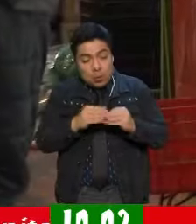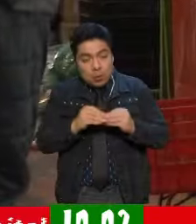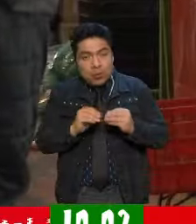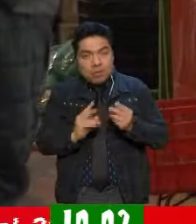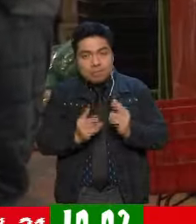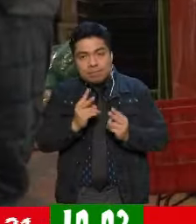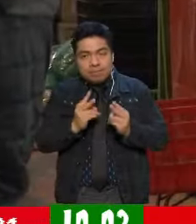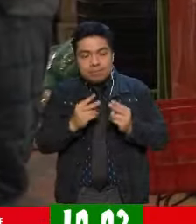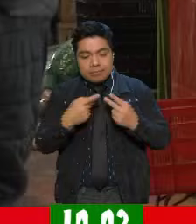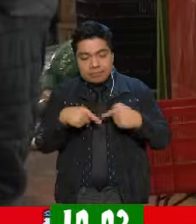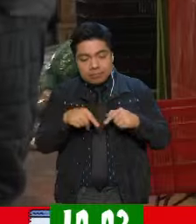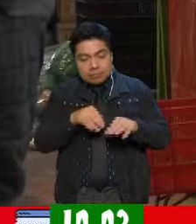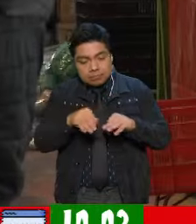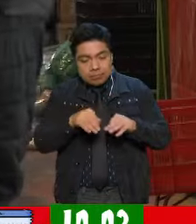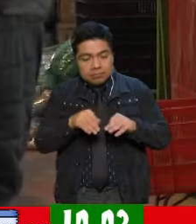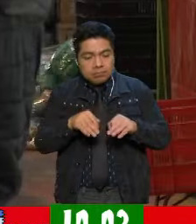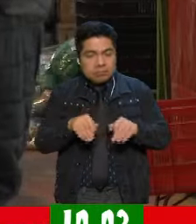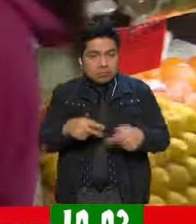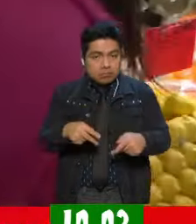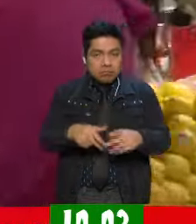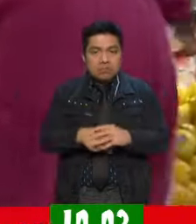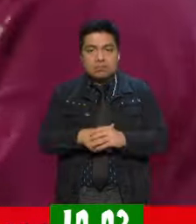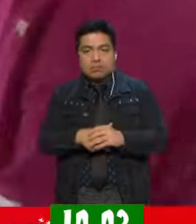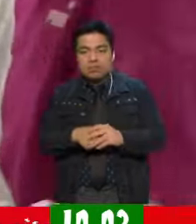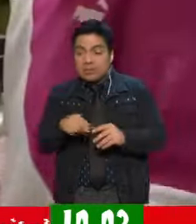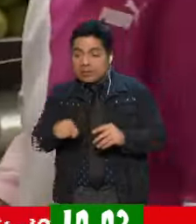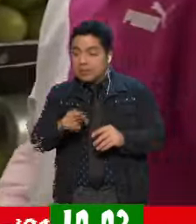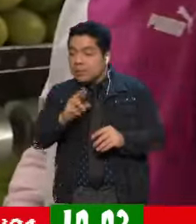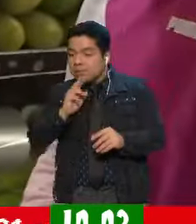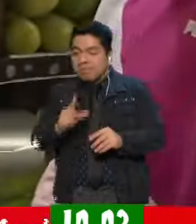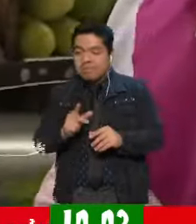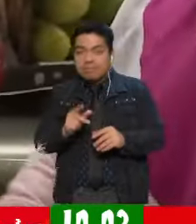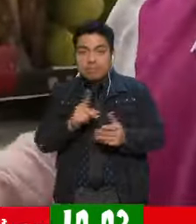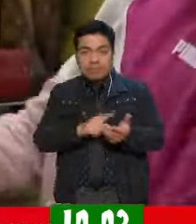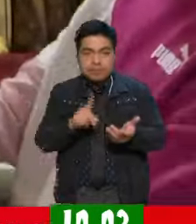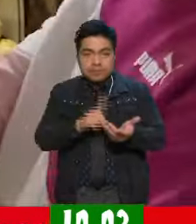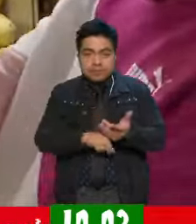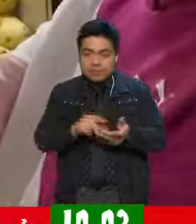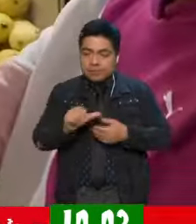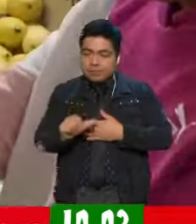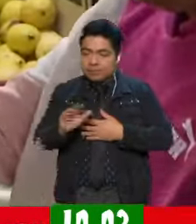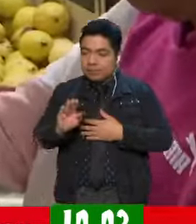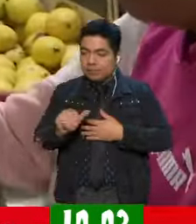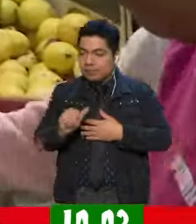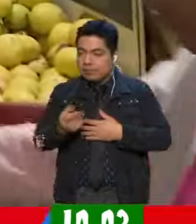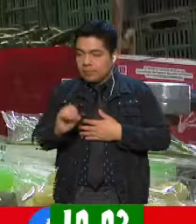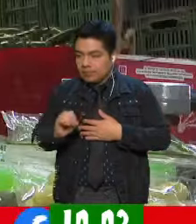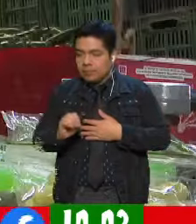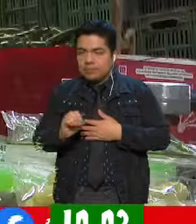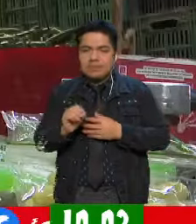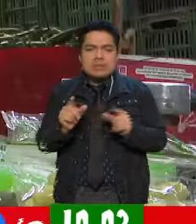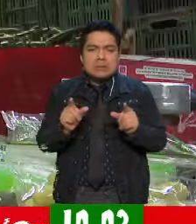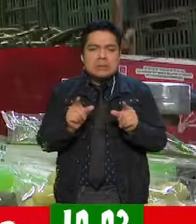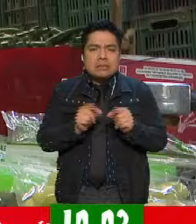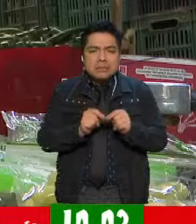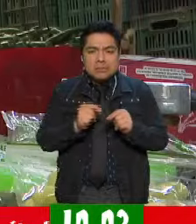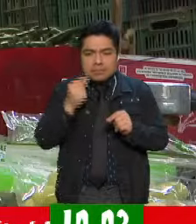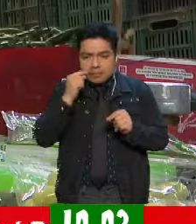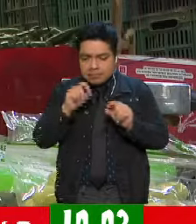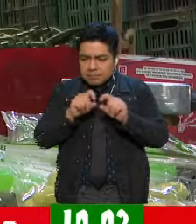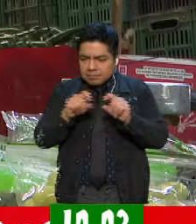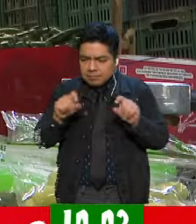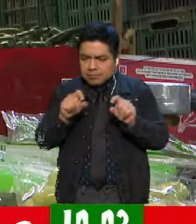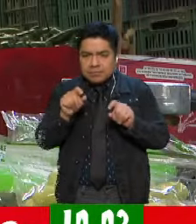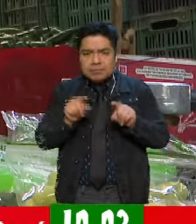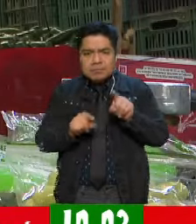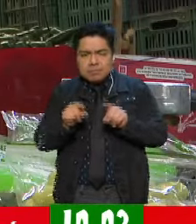comerciantes y compradores este podría ser uno de los mejores secretos guardados en la Central de Abasto Aunque una pequeña Luna lo revele a uno que